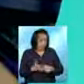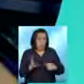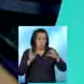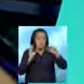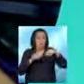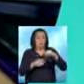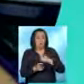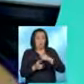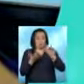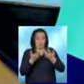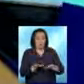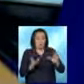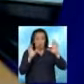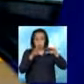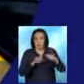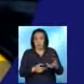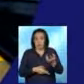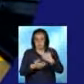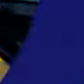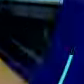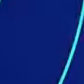lluvias. Regresamos.